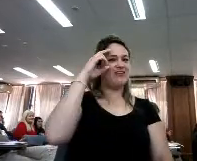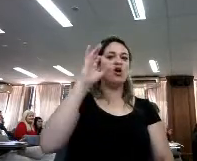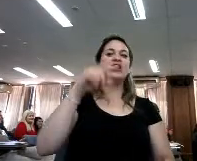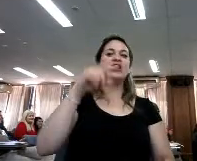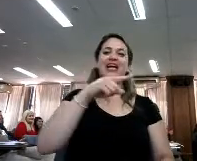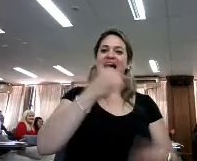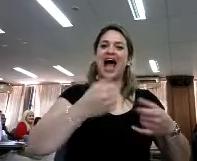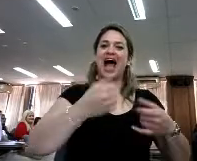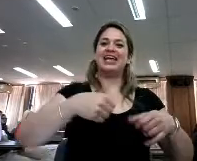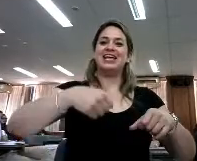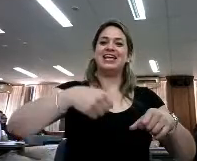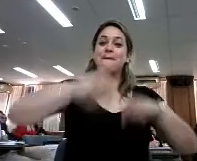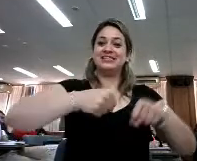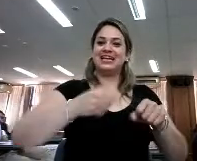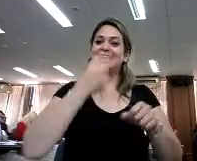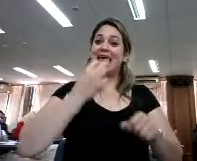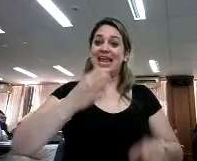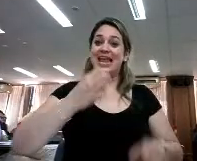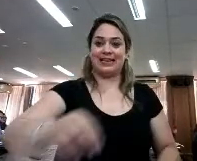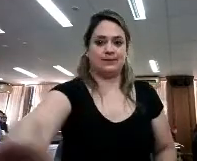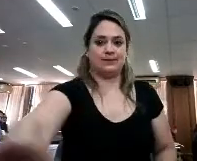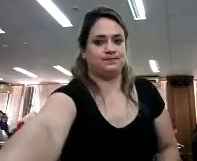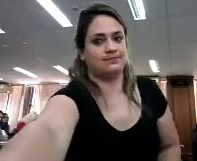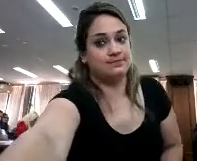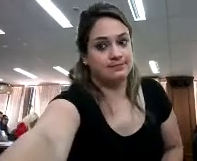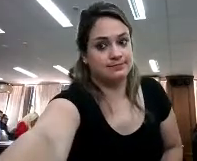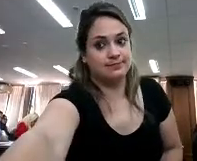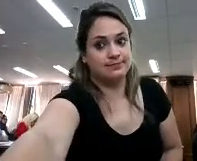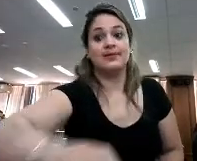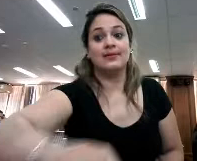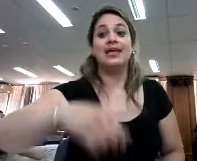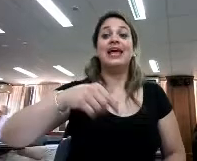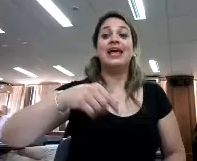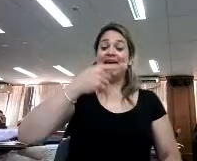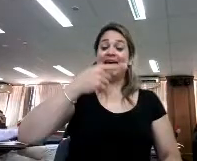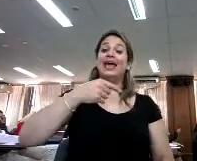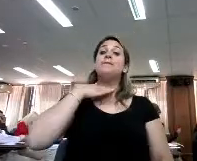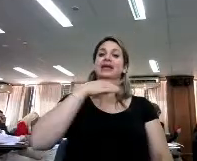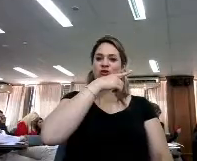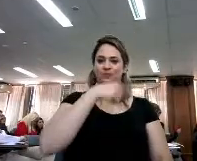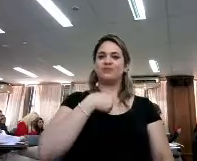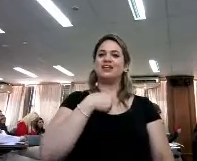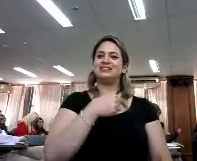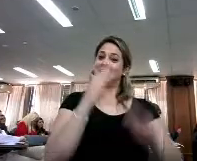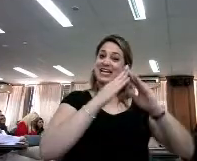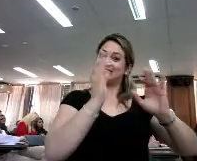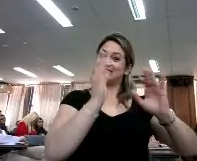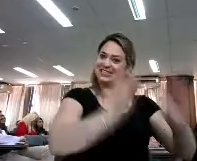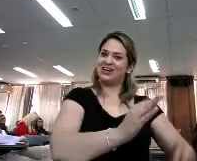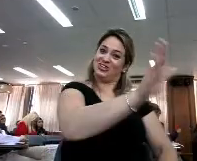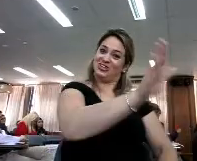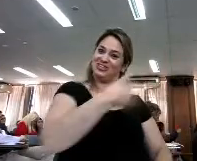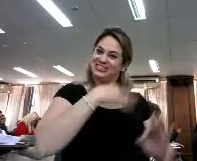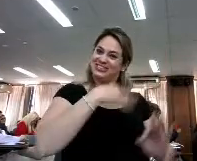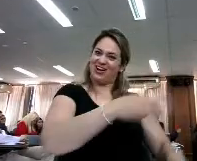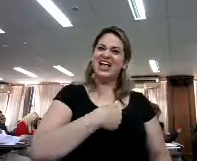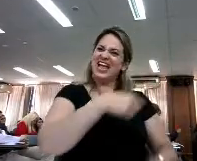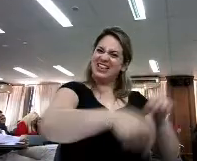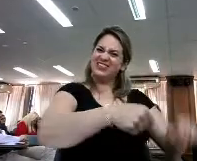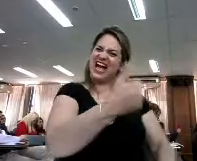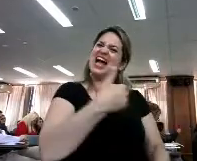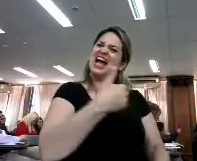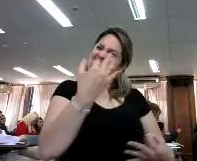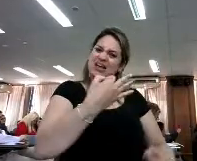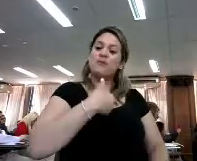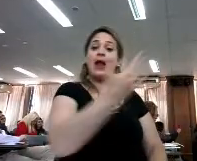eléctrica en Ciudad de México, ¿vale? Y voy a llegar a la casa de Verónica y le digo, Verónica, muchas gracias, yo acabo de llegar, tu bicicleta está genial, me la